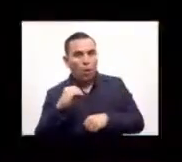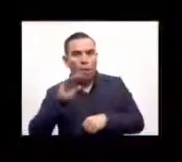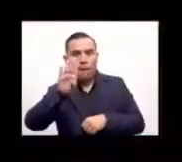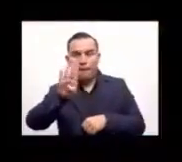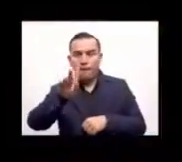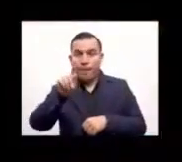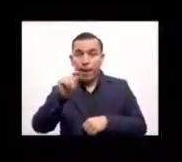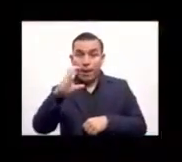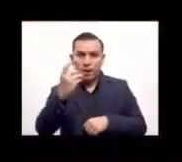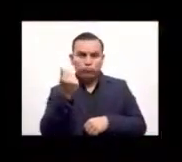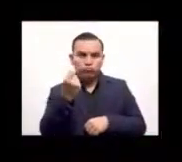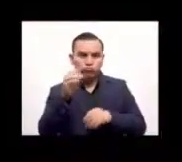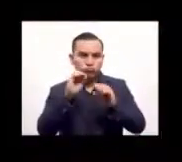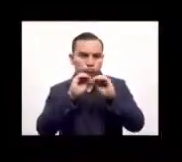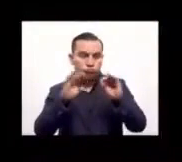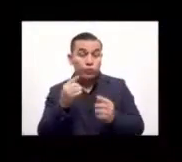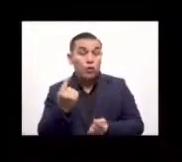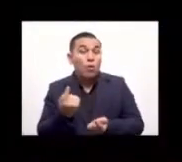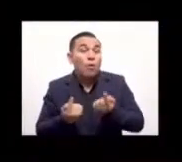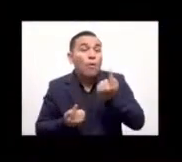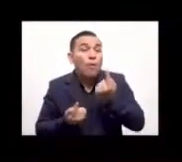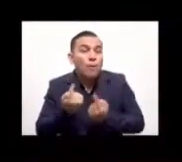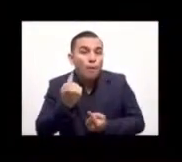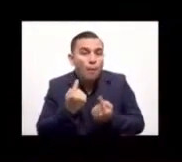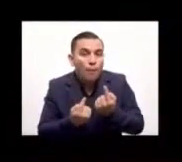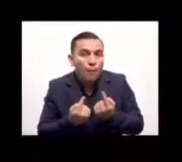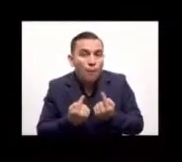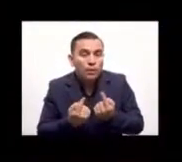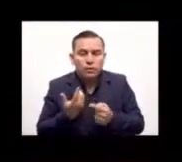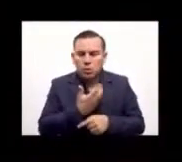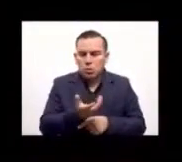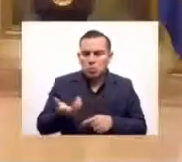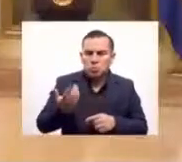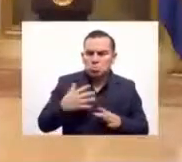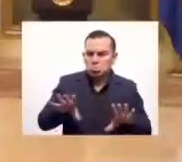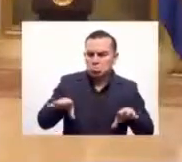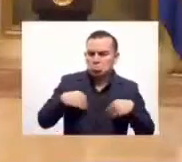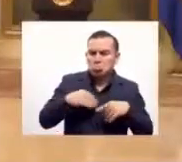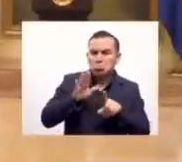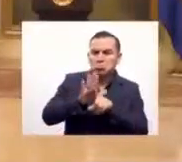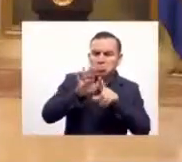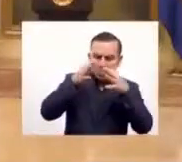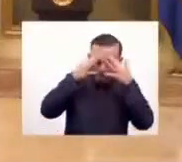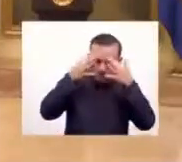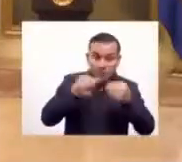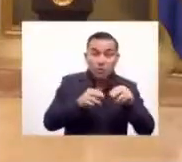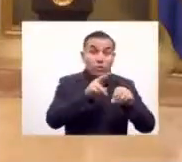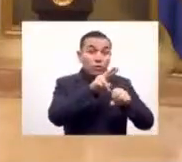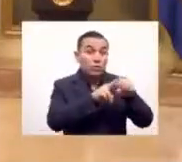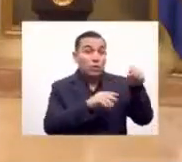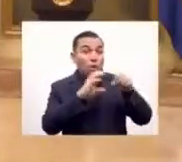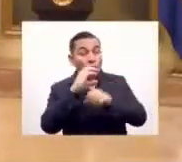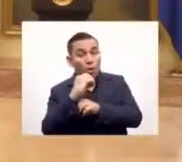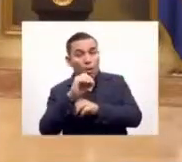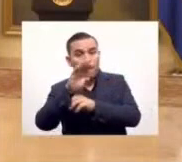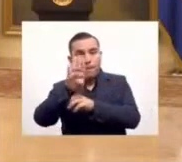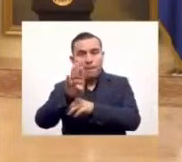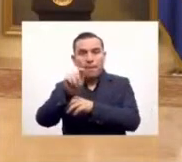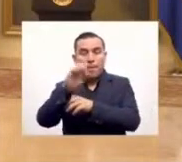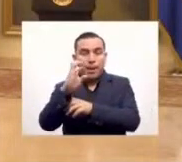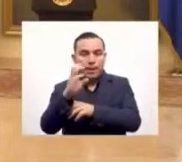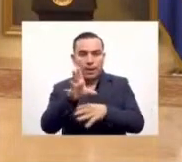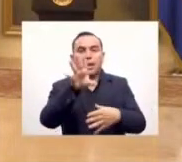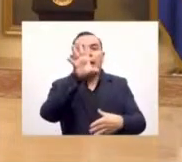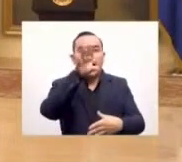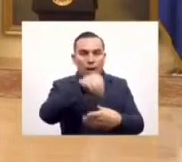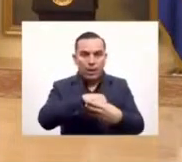Salvador. Entonces, si me preguntas, ¿dónde está esa brecha entre lo técnico y el populismo? Ahí,